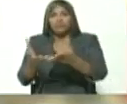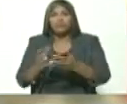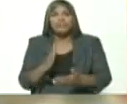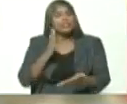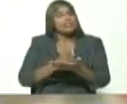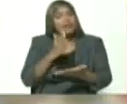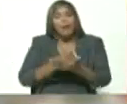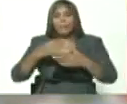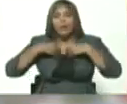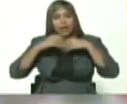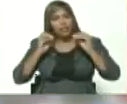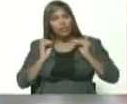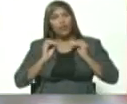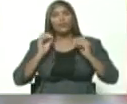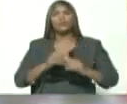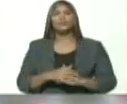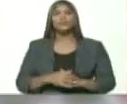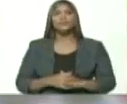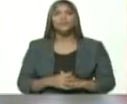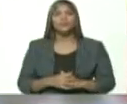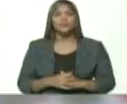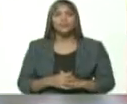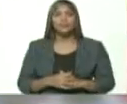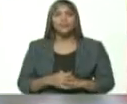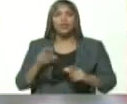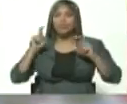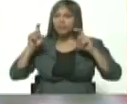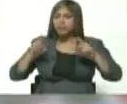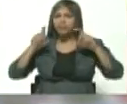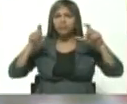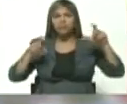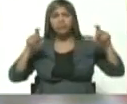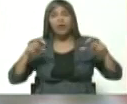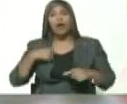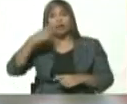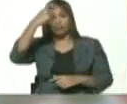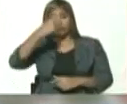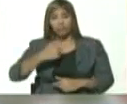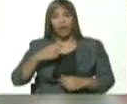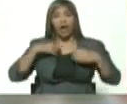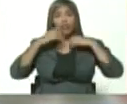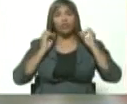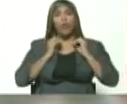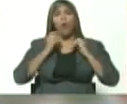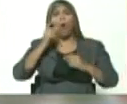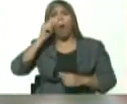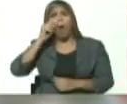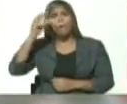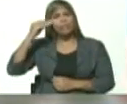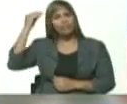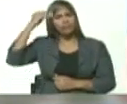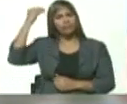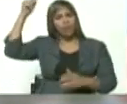Aristóbulo. Su orientación, era un hombre de pensamiento profundo,